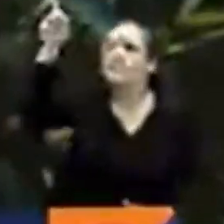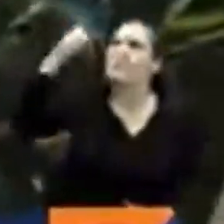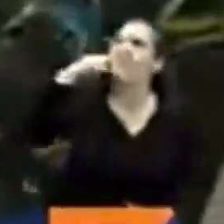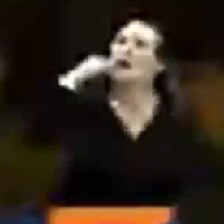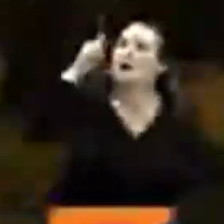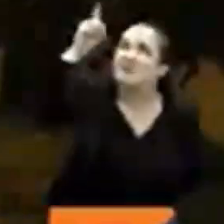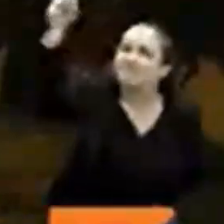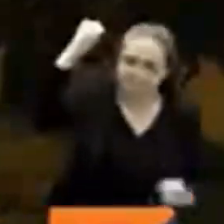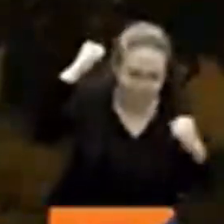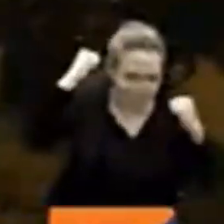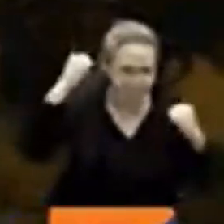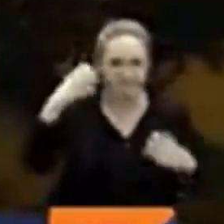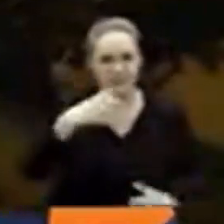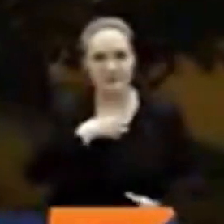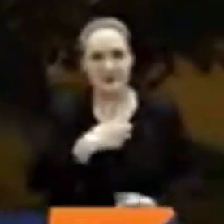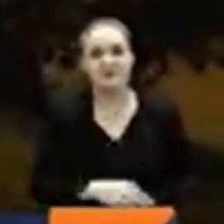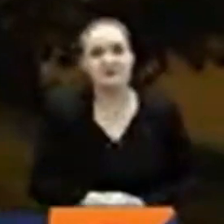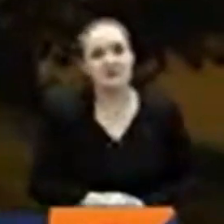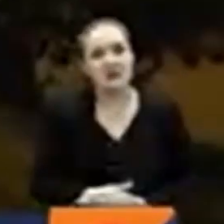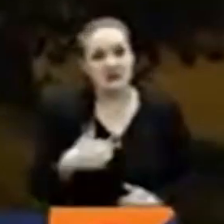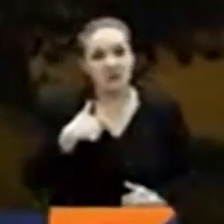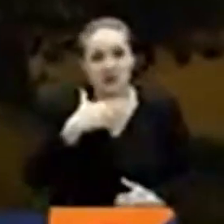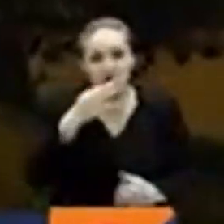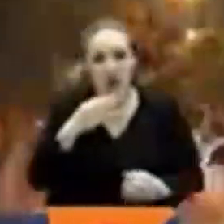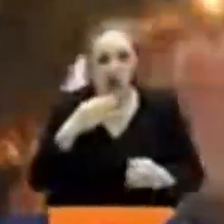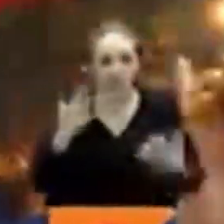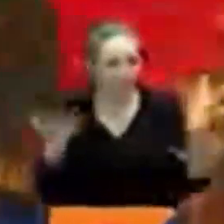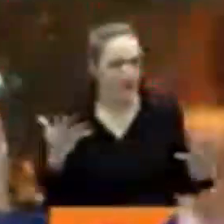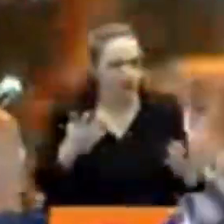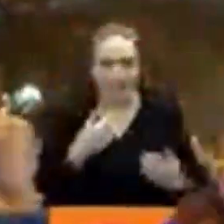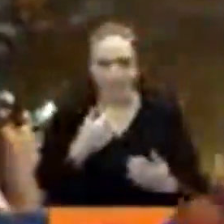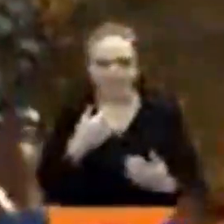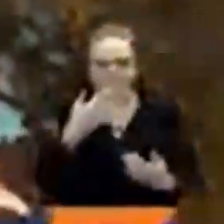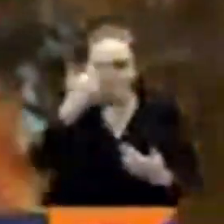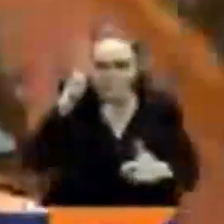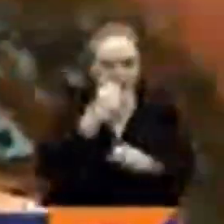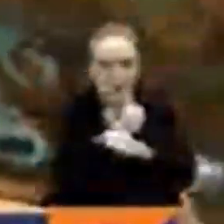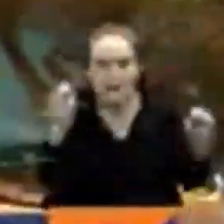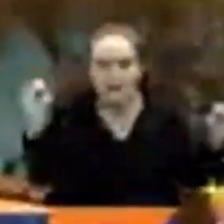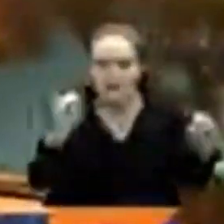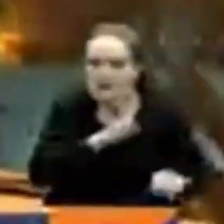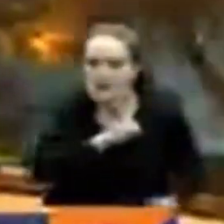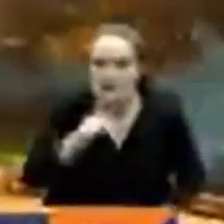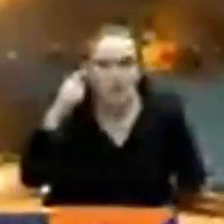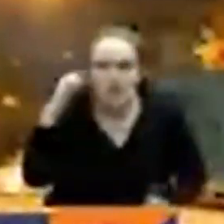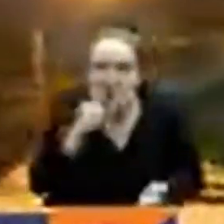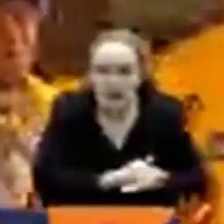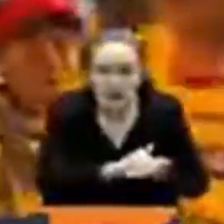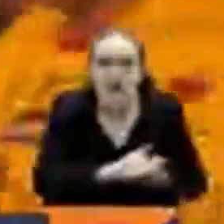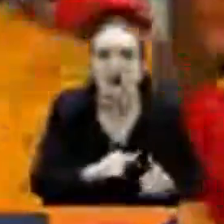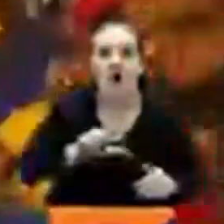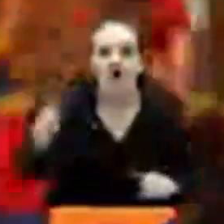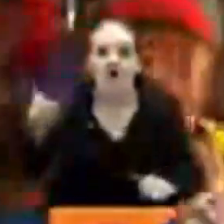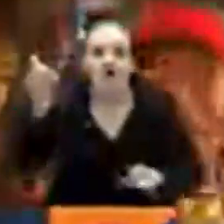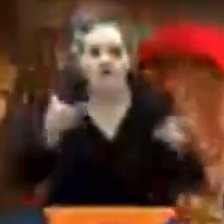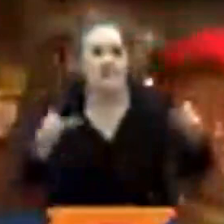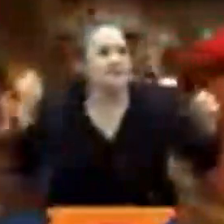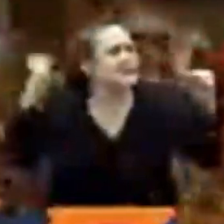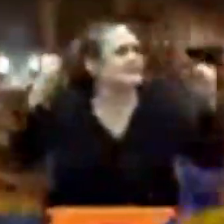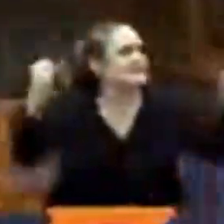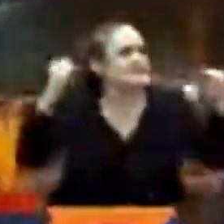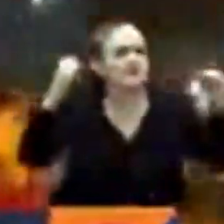viejo la ganamos. Pero la verdad estoy como pasmado, feliz pero pasmado. Otros tratando de aterrizar en sus cabezas